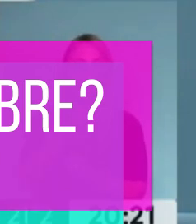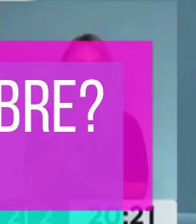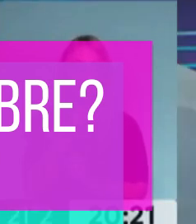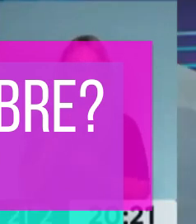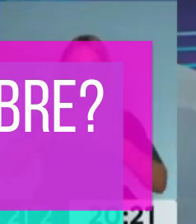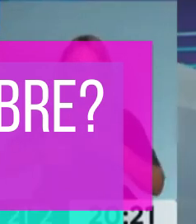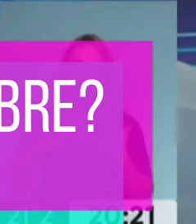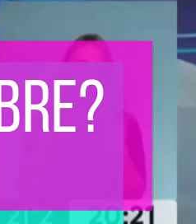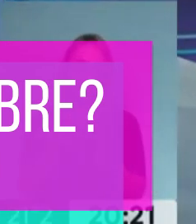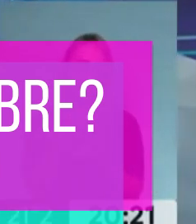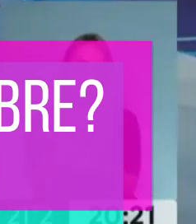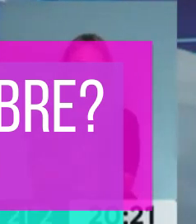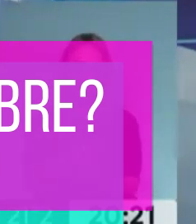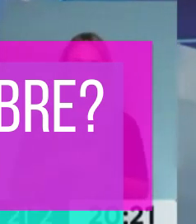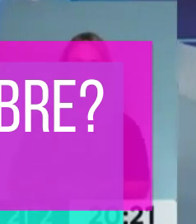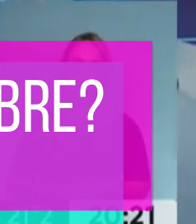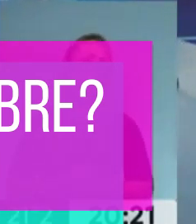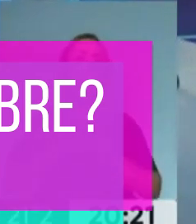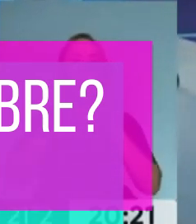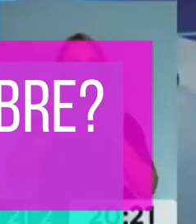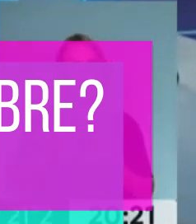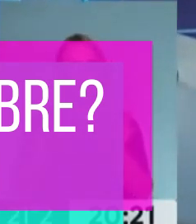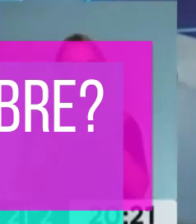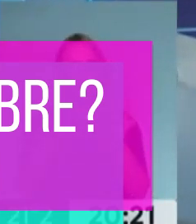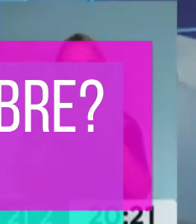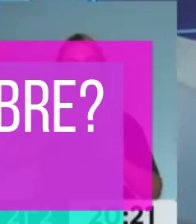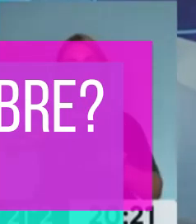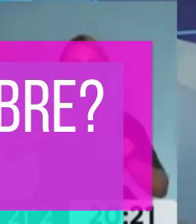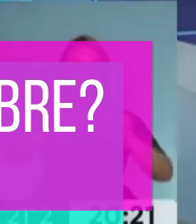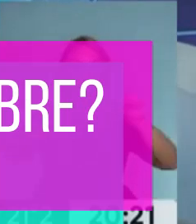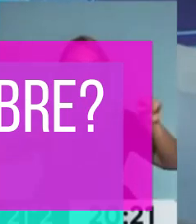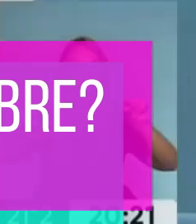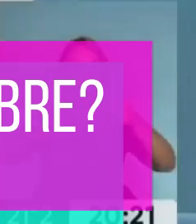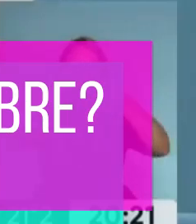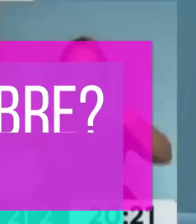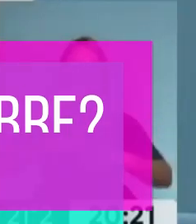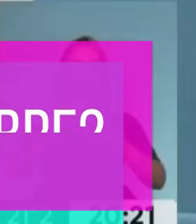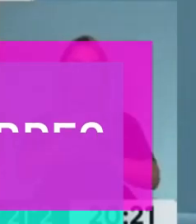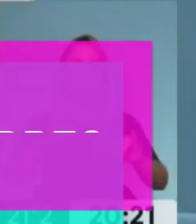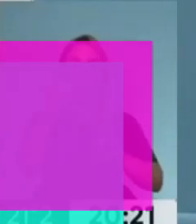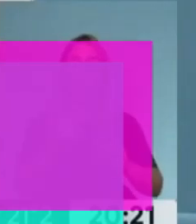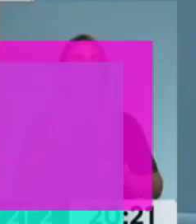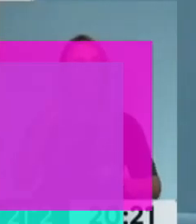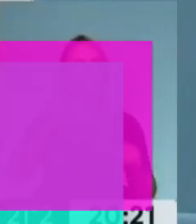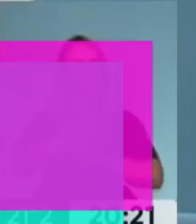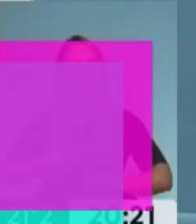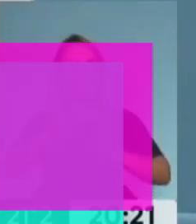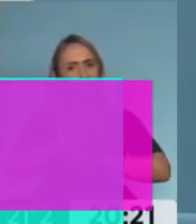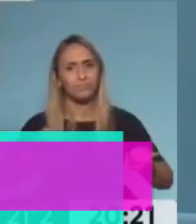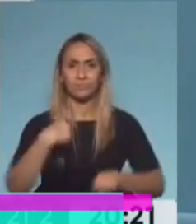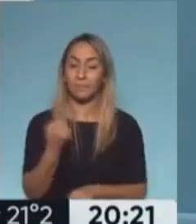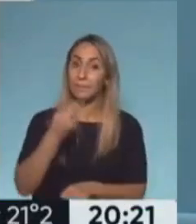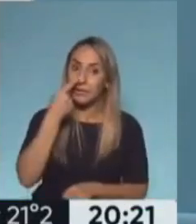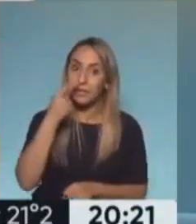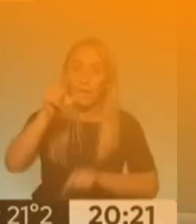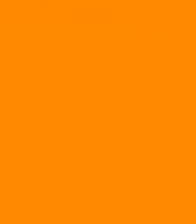bono está bien o si tendría que ser un poco más. Aún así, no nos vamos a cansar de pedir la tarjeta alimentar para los jubilados y